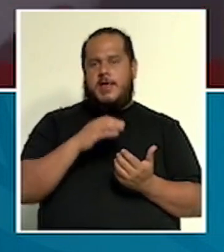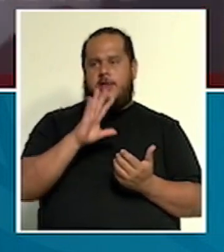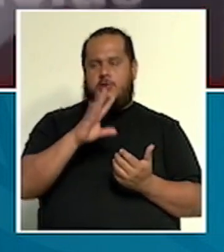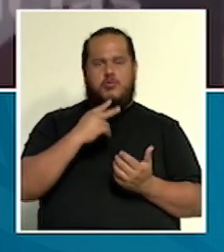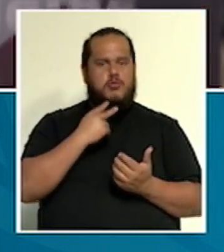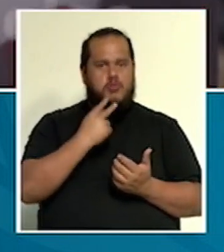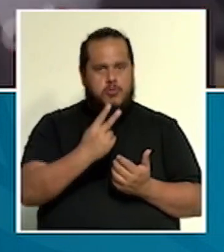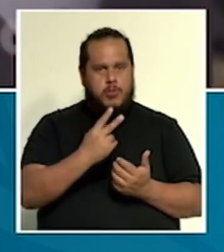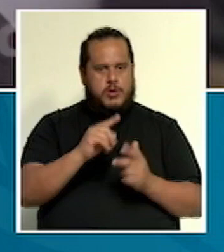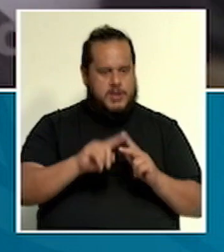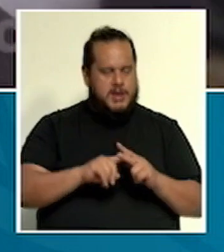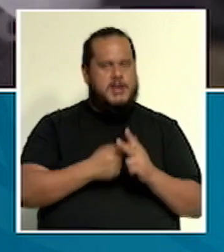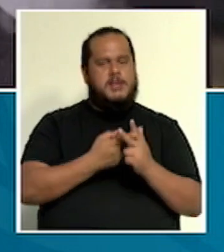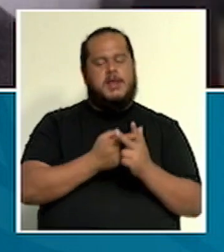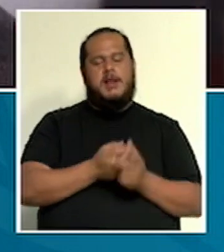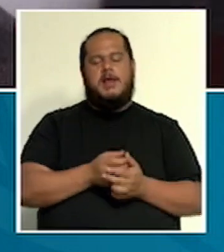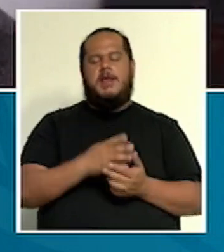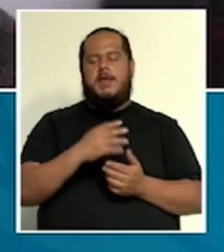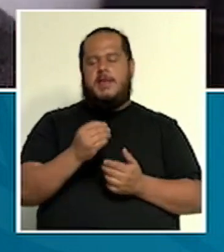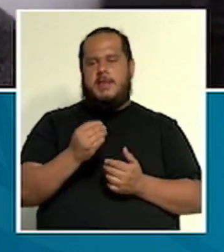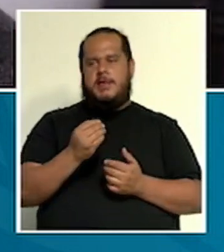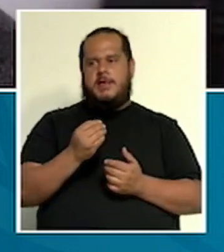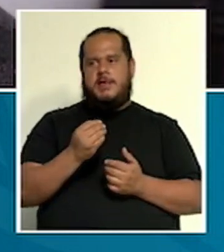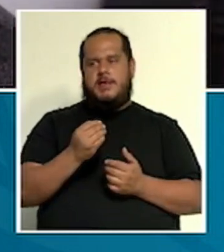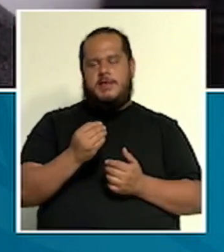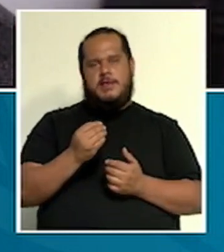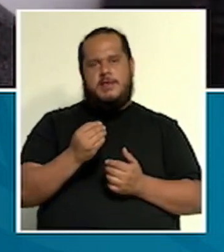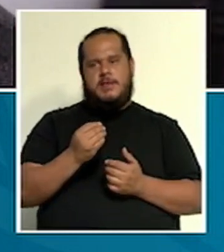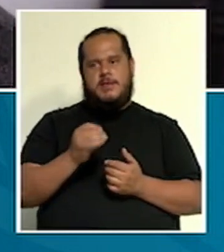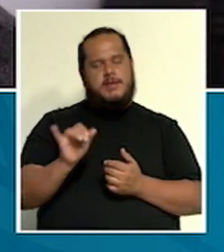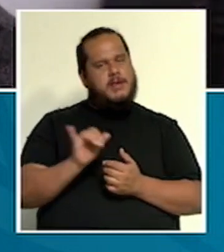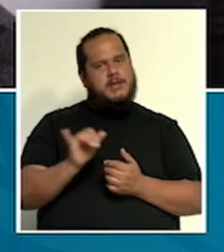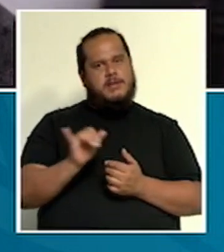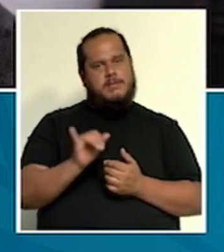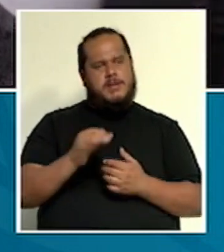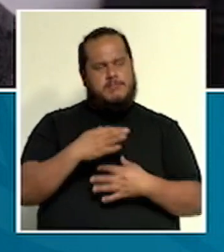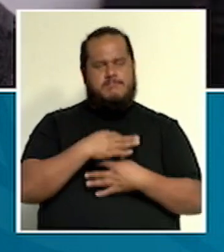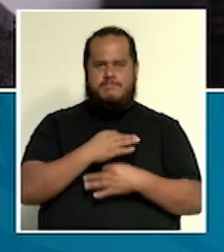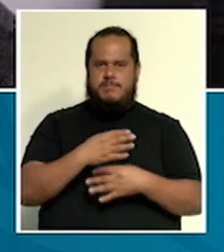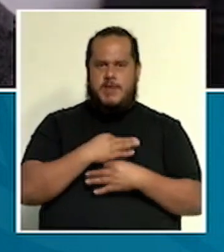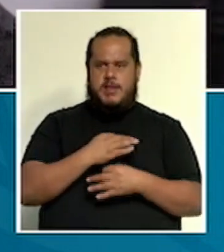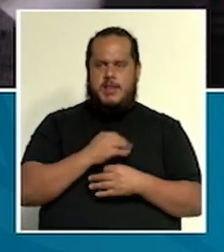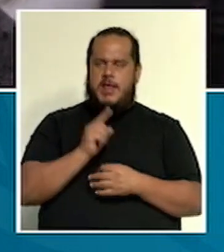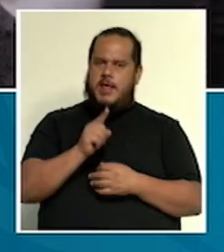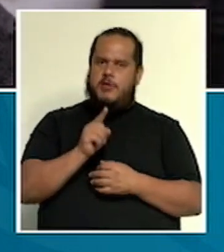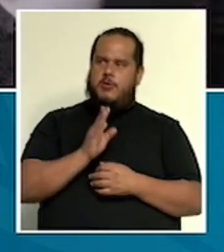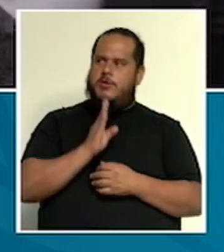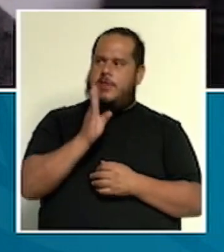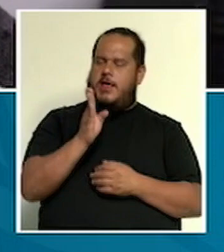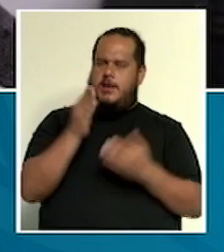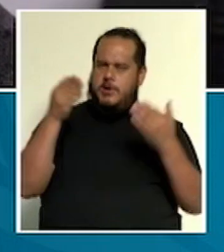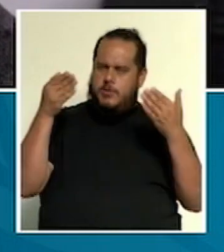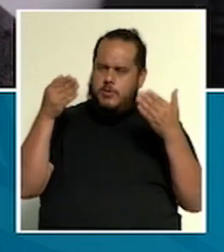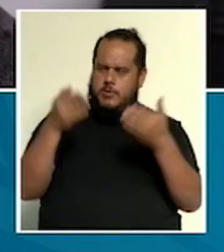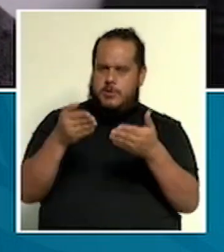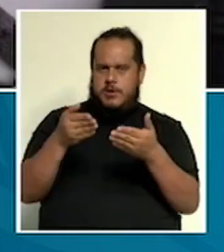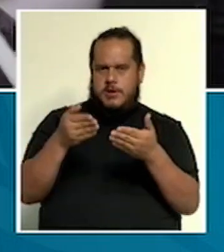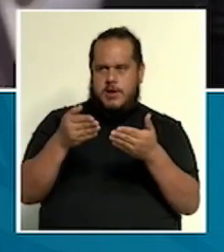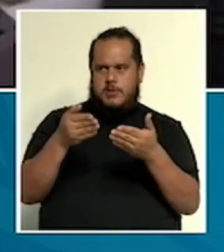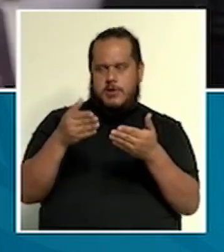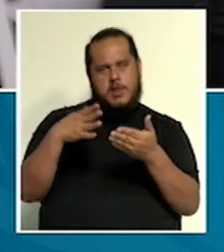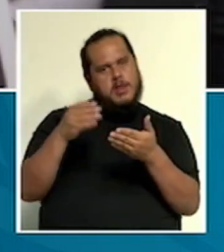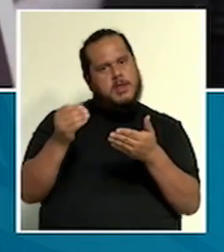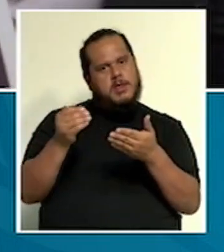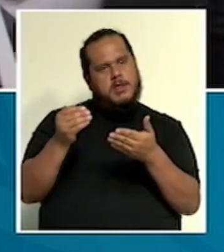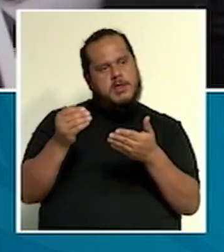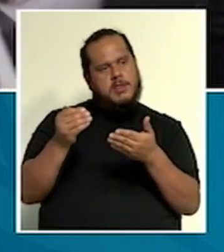voz inicial y además, qué interesante esto de ir concentrándose y